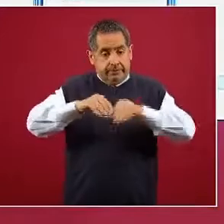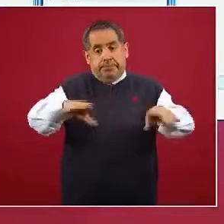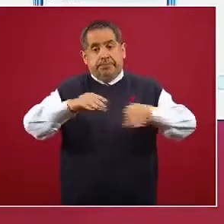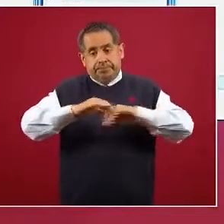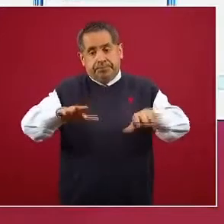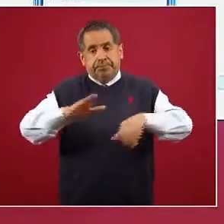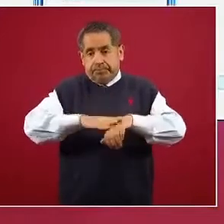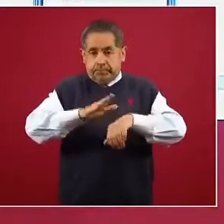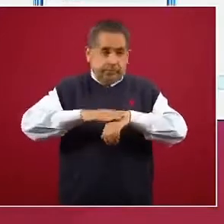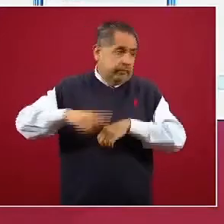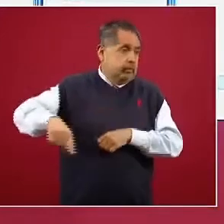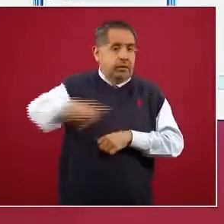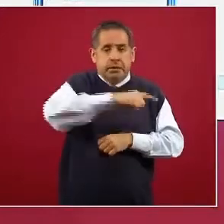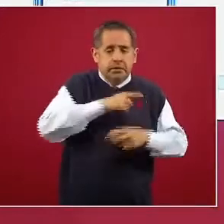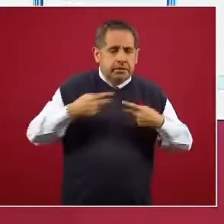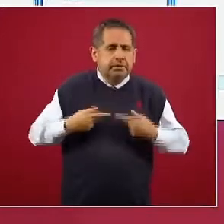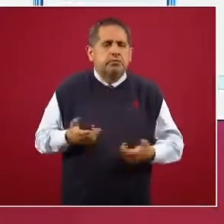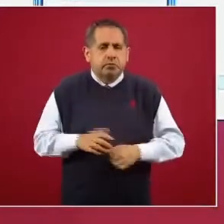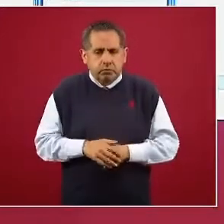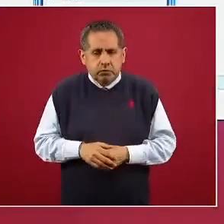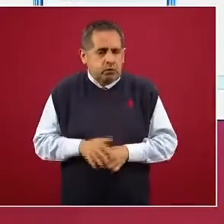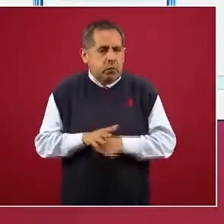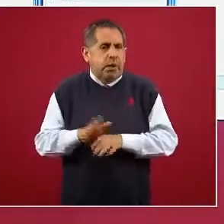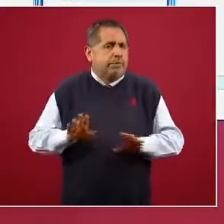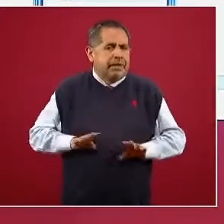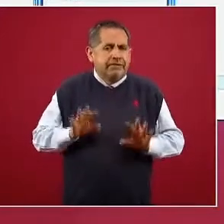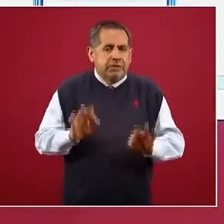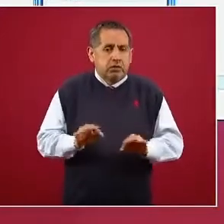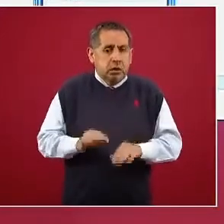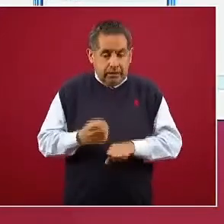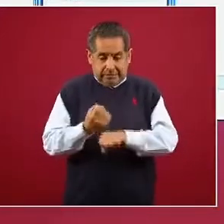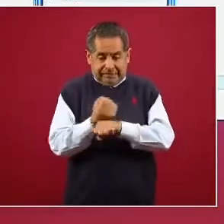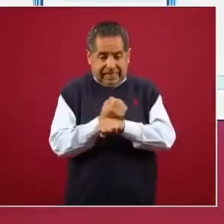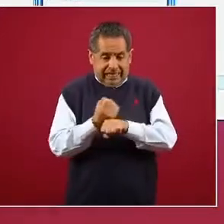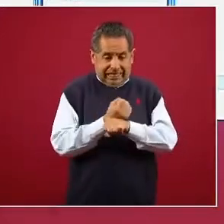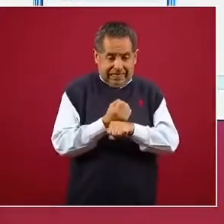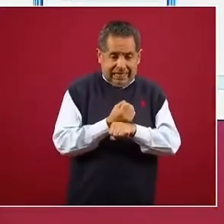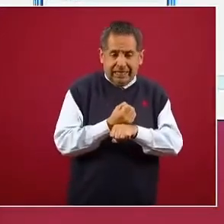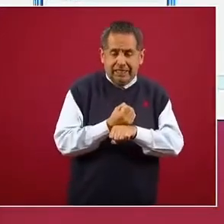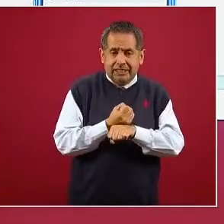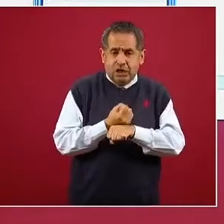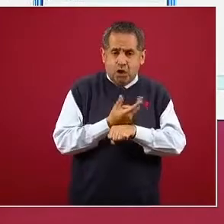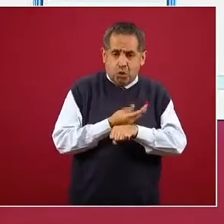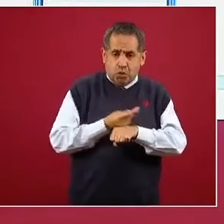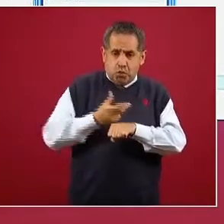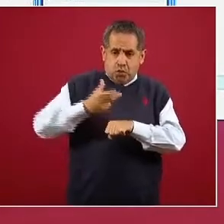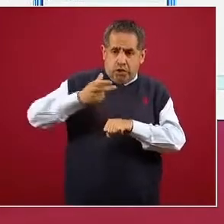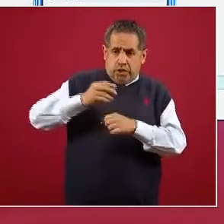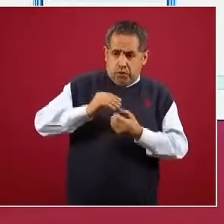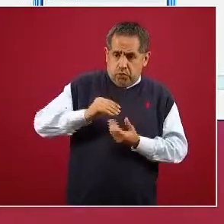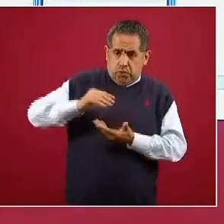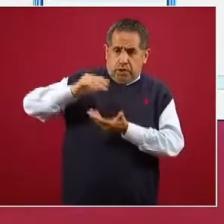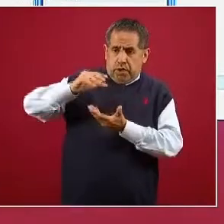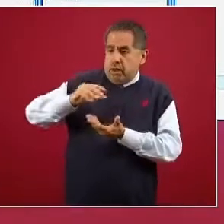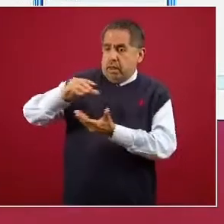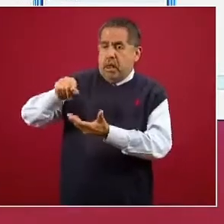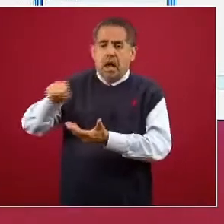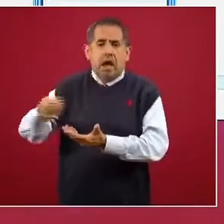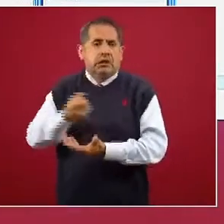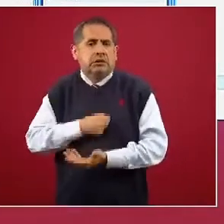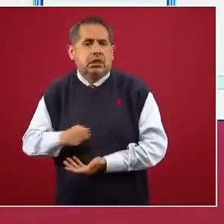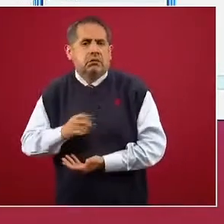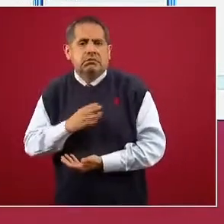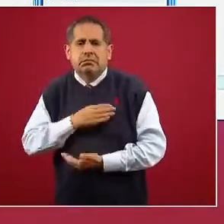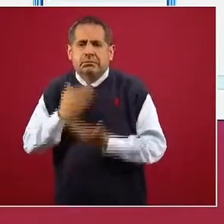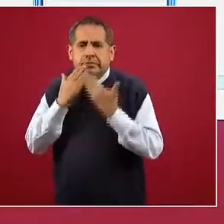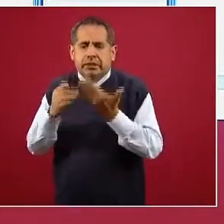poder disponer los usuarios? Los beneficios que la donación de sangre trae a la salud del donante. Y por